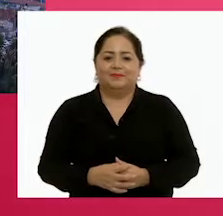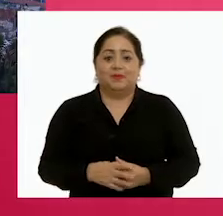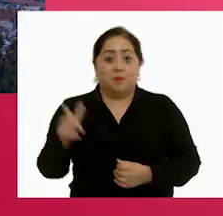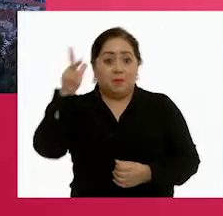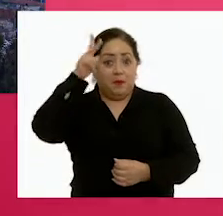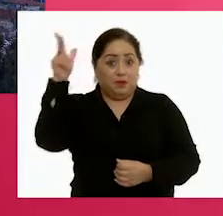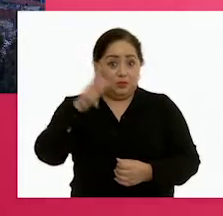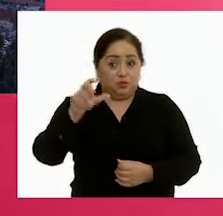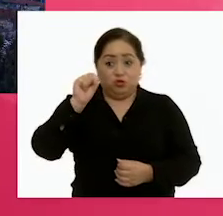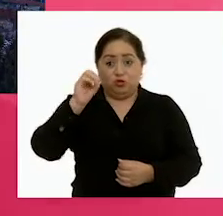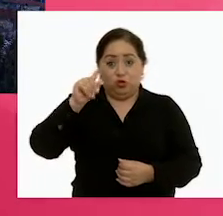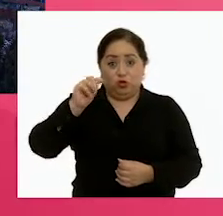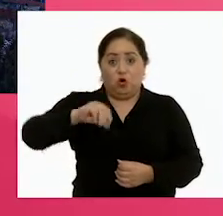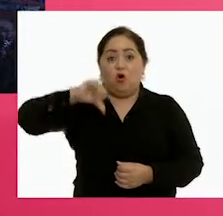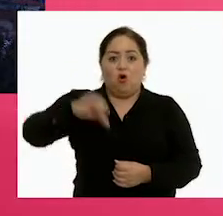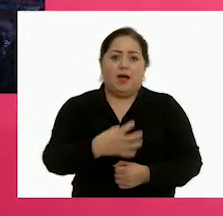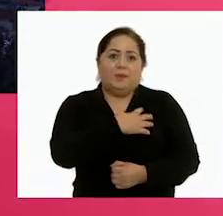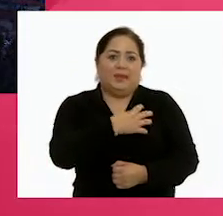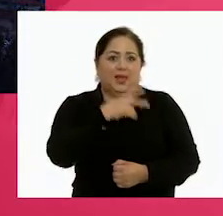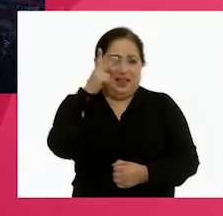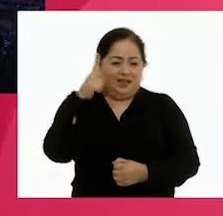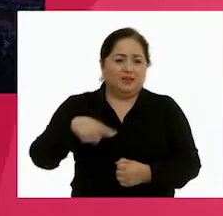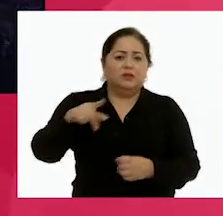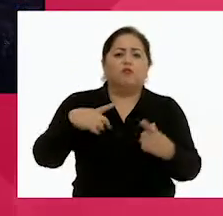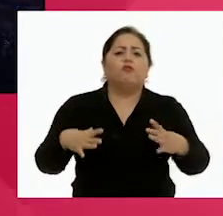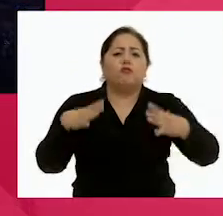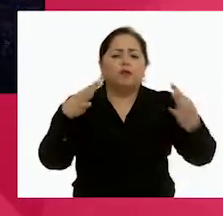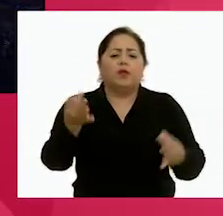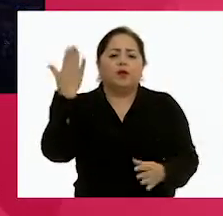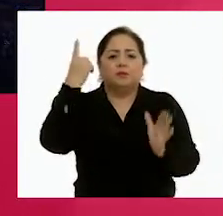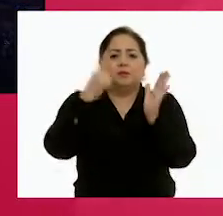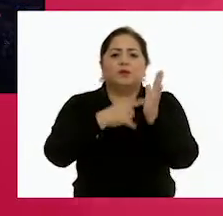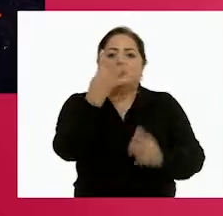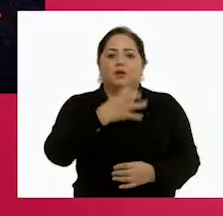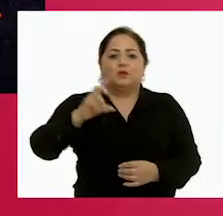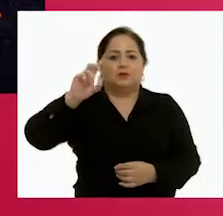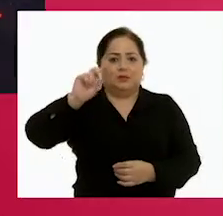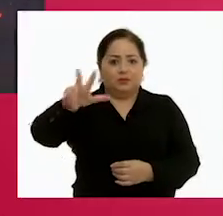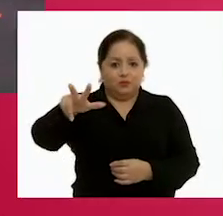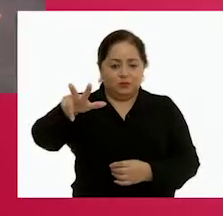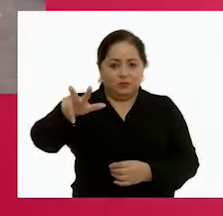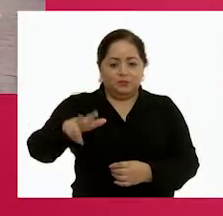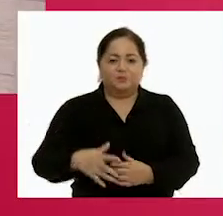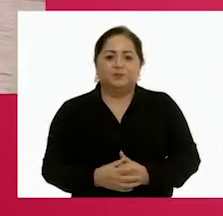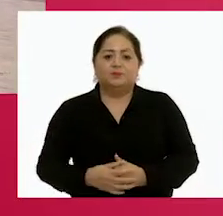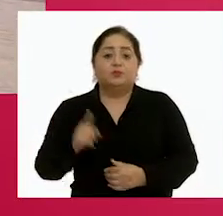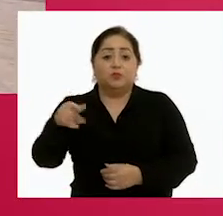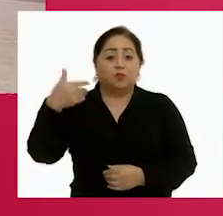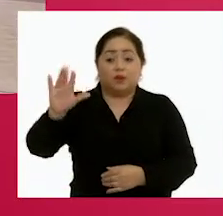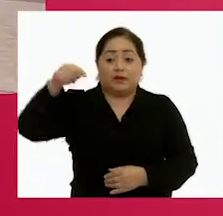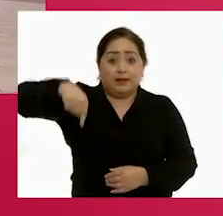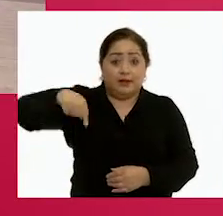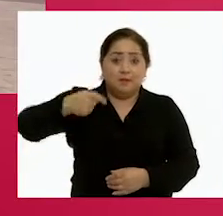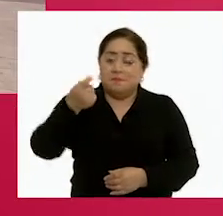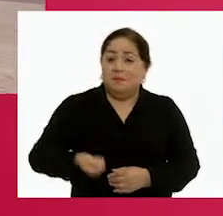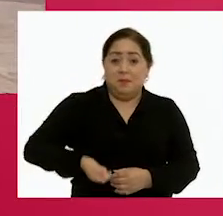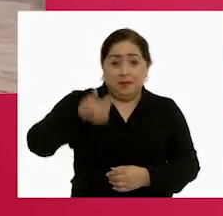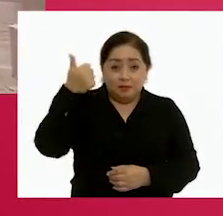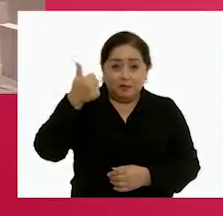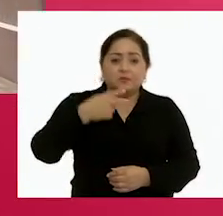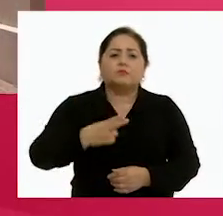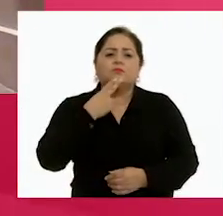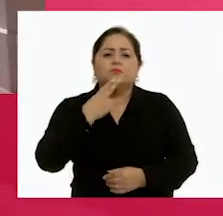Pachuca de Soto, hoy capital de Hidalgo, fue fundada en 1438. Fue aquí donde por vez primera